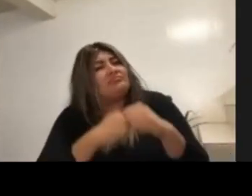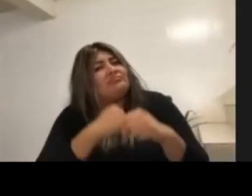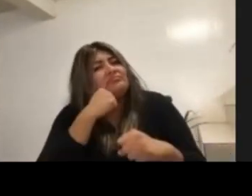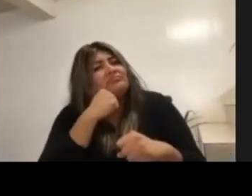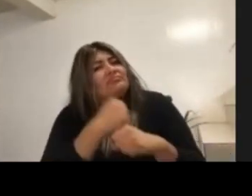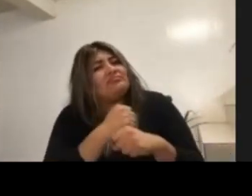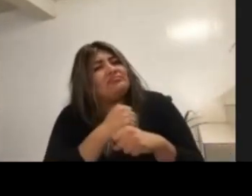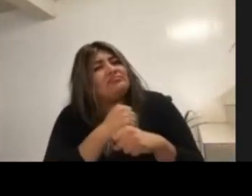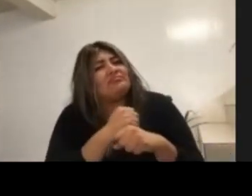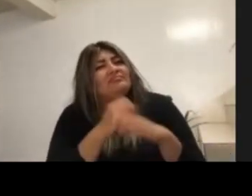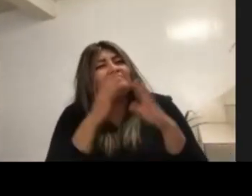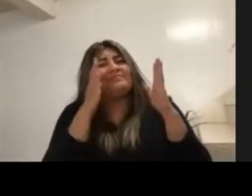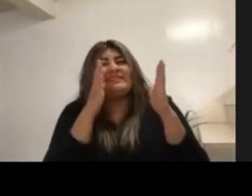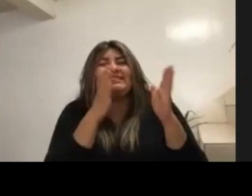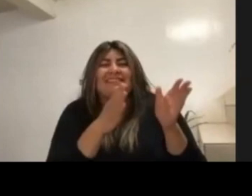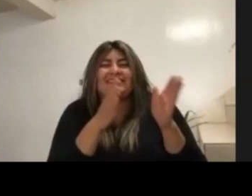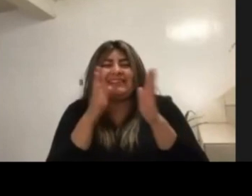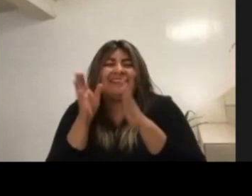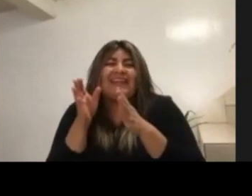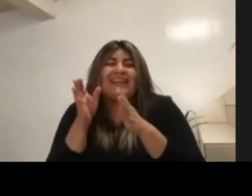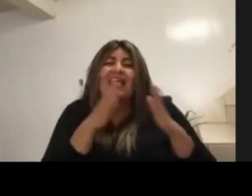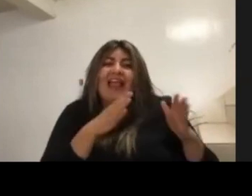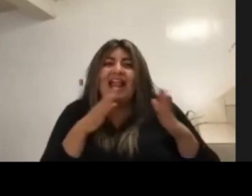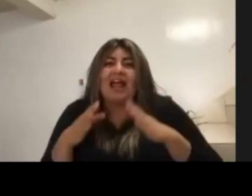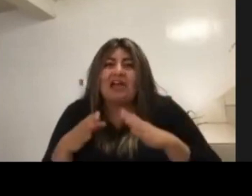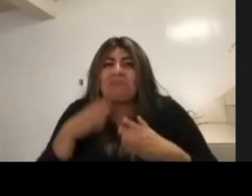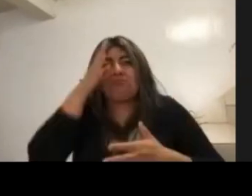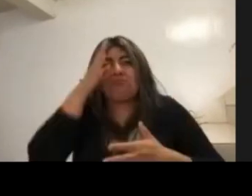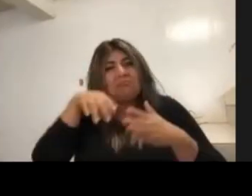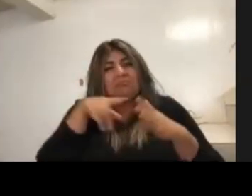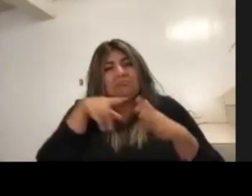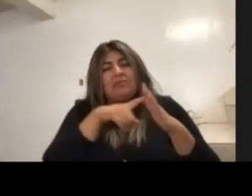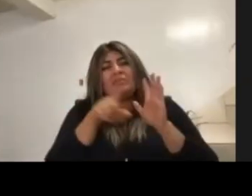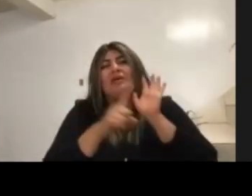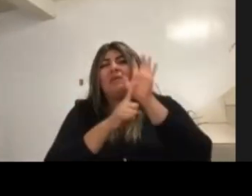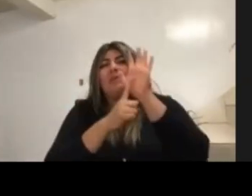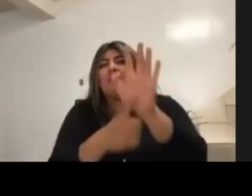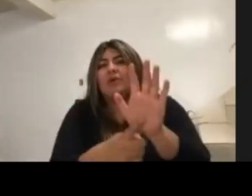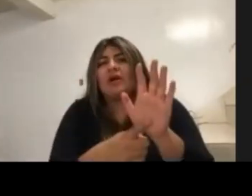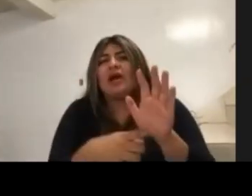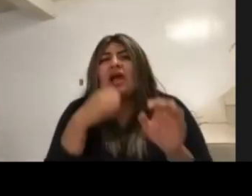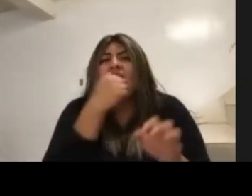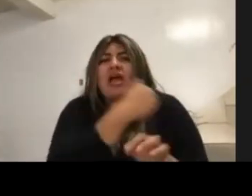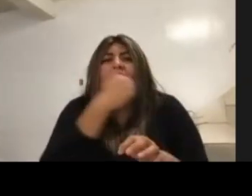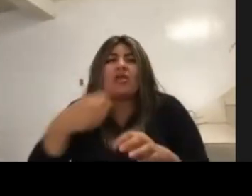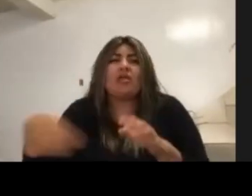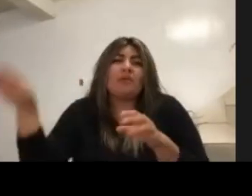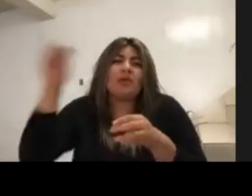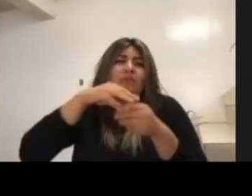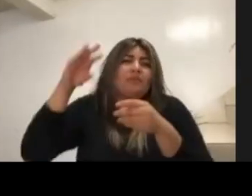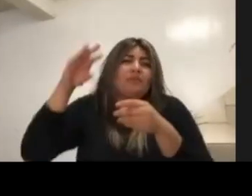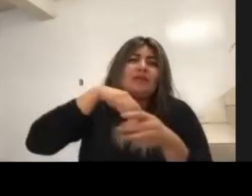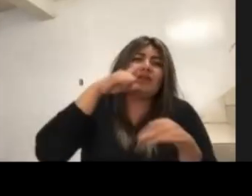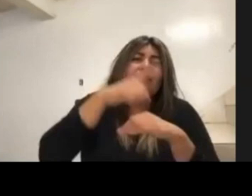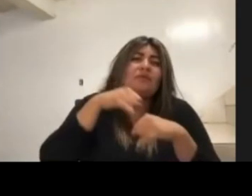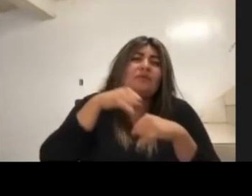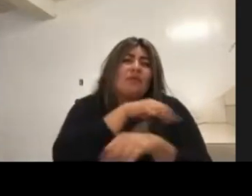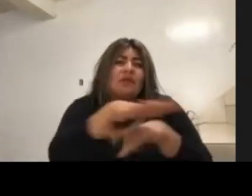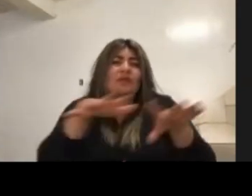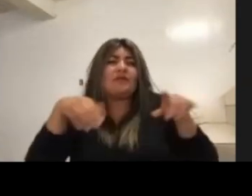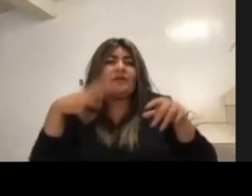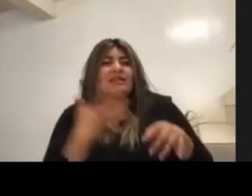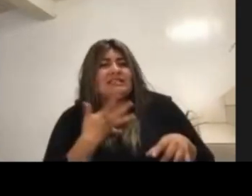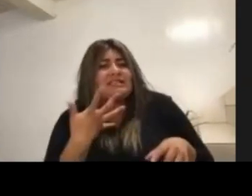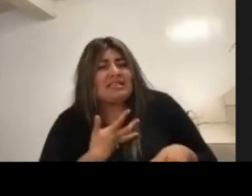a ir aumentando y enriqueciendo su mapa de acuerdo a la información fundamental que se está